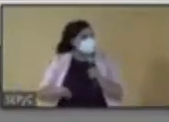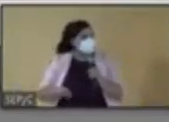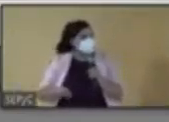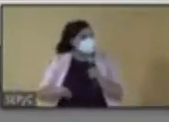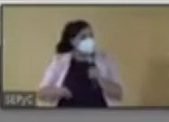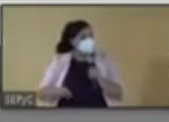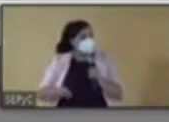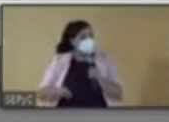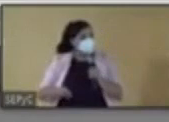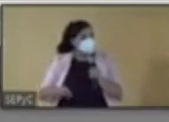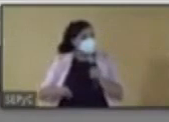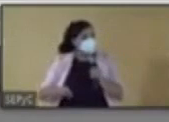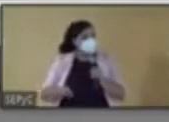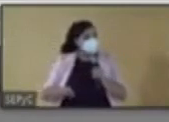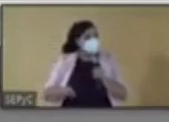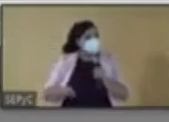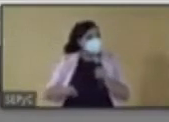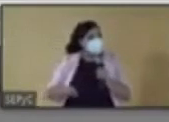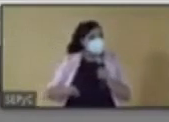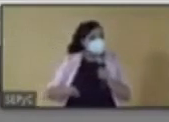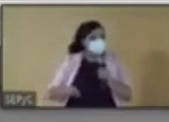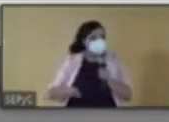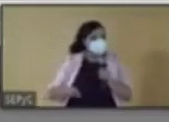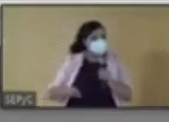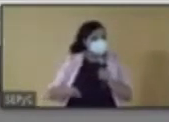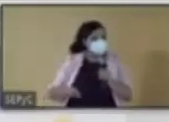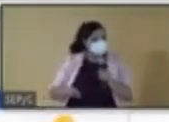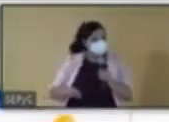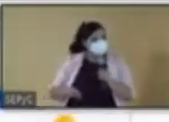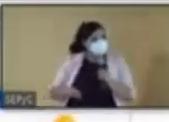Inserto mi contraseña y procedo a darle la opción de firmar.